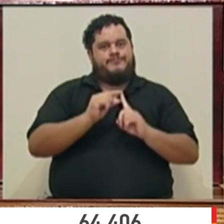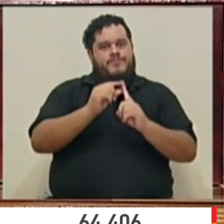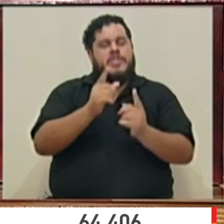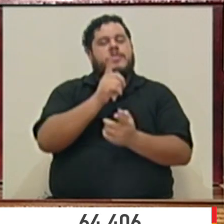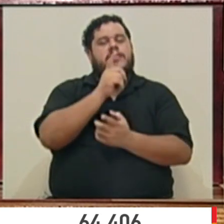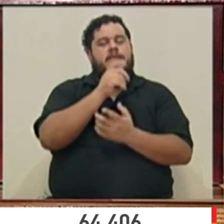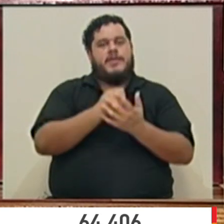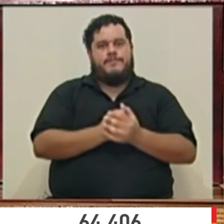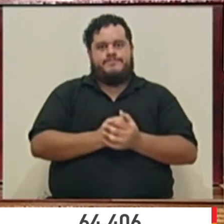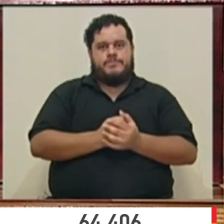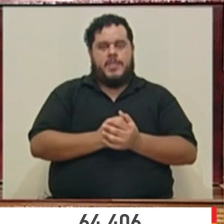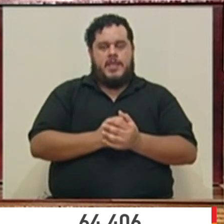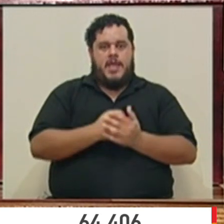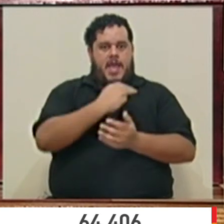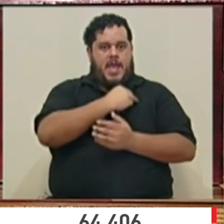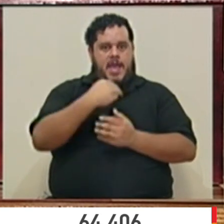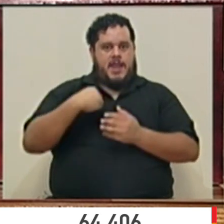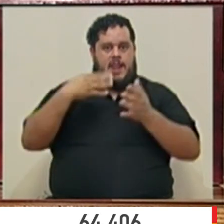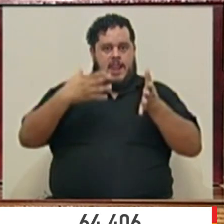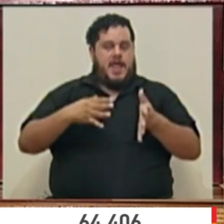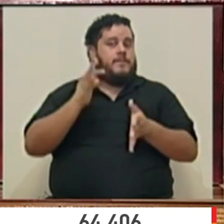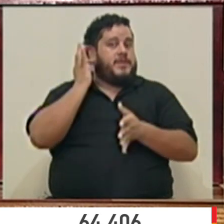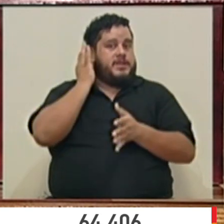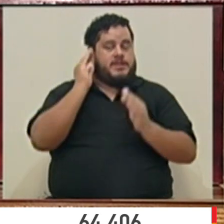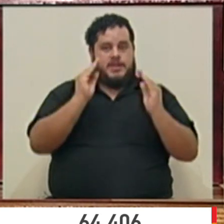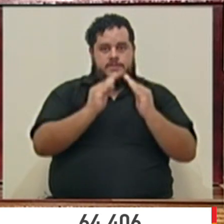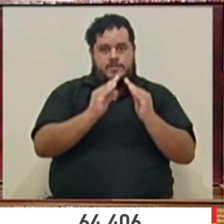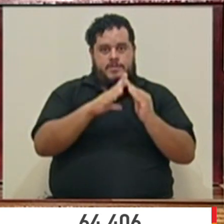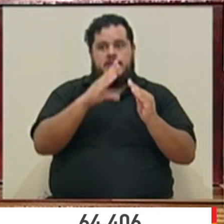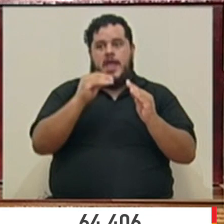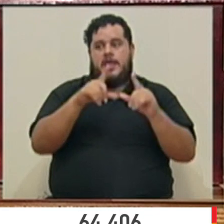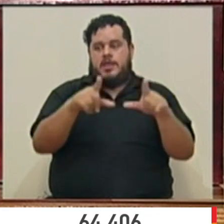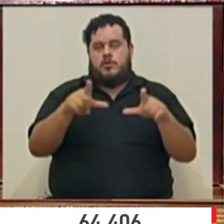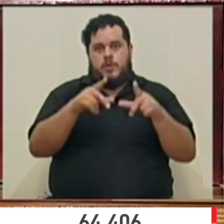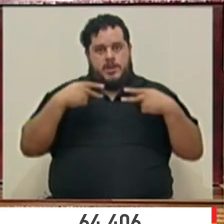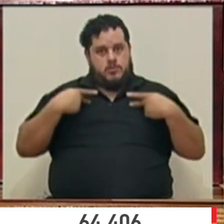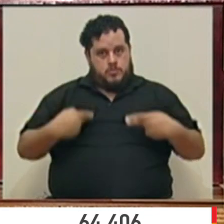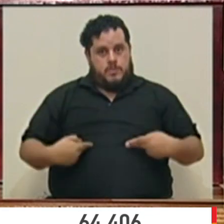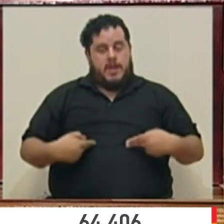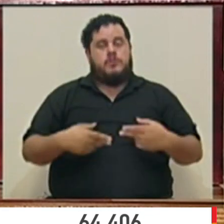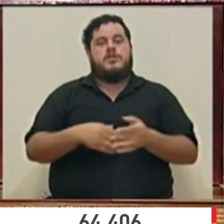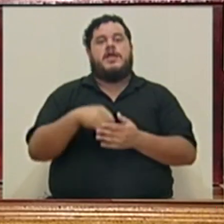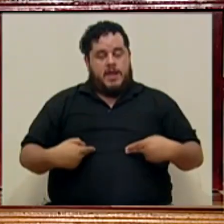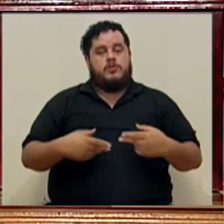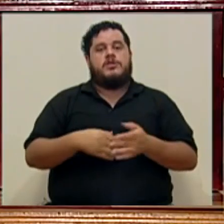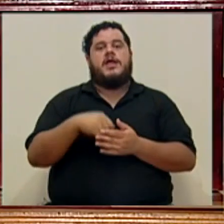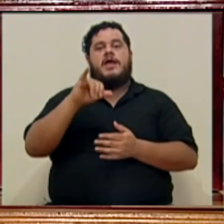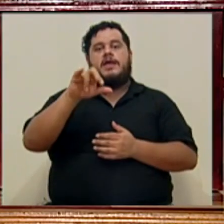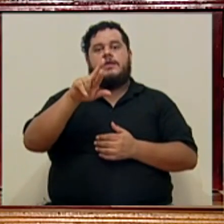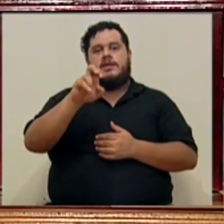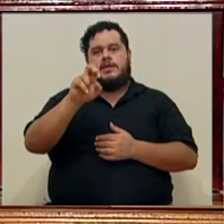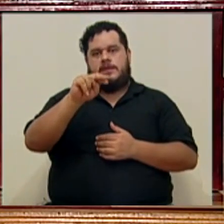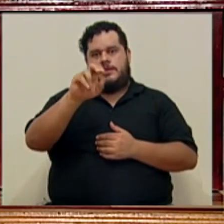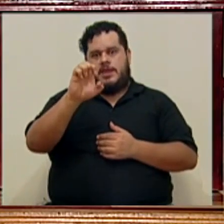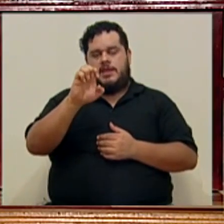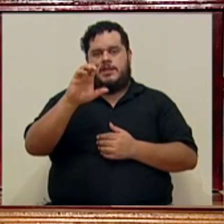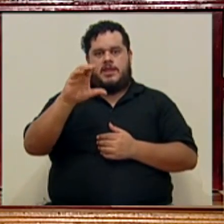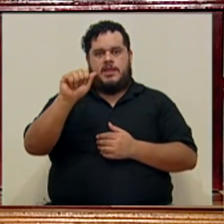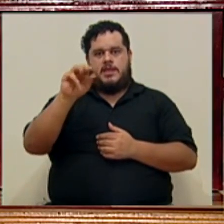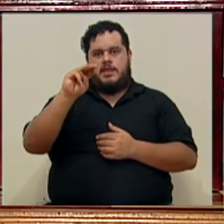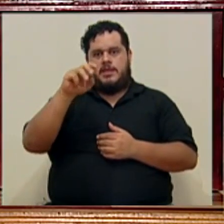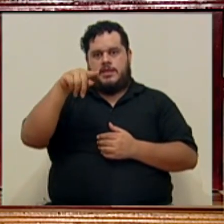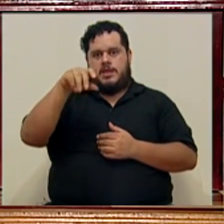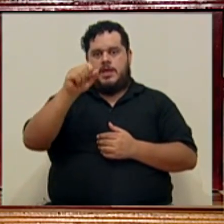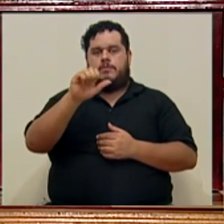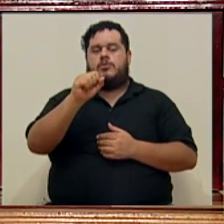palabra a la ministra de Vivienda y Asentamientos Humanos, doña Irene Campos, y a